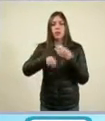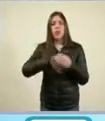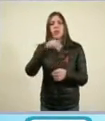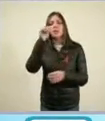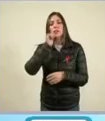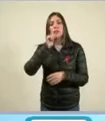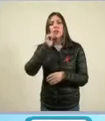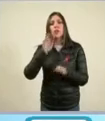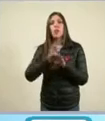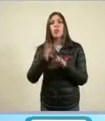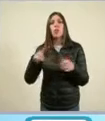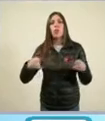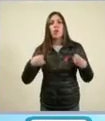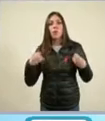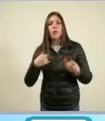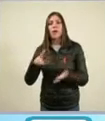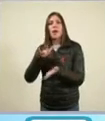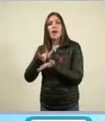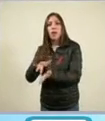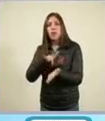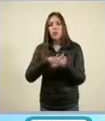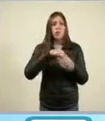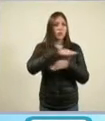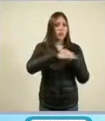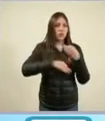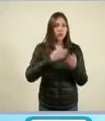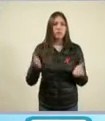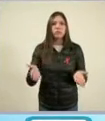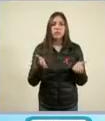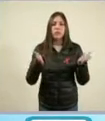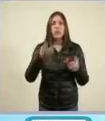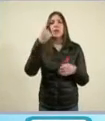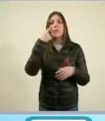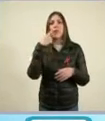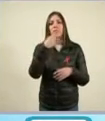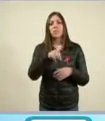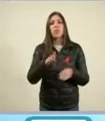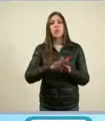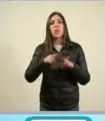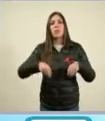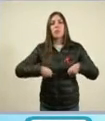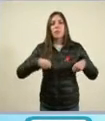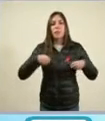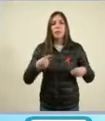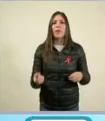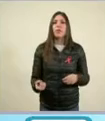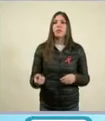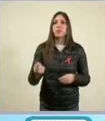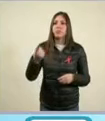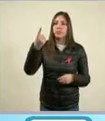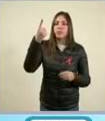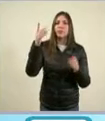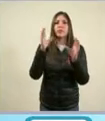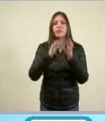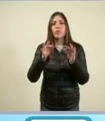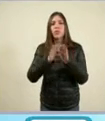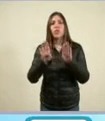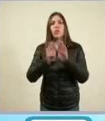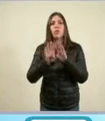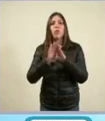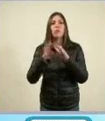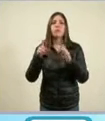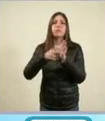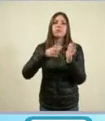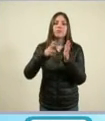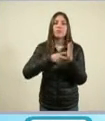a nuestros jóvenes y adolescentes, así como los estamos acompañando en el tránsito de crecer, de madurar, ¿no? En